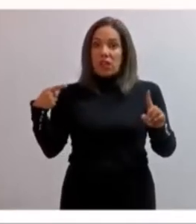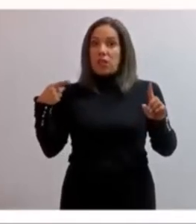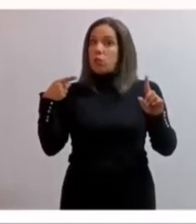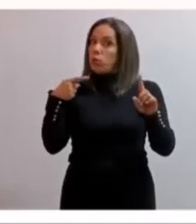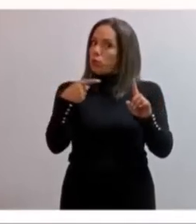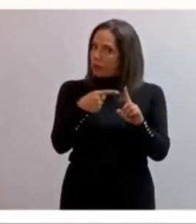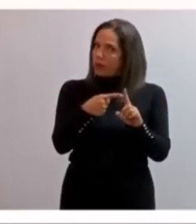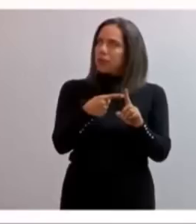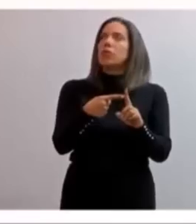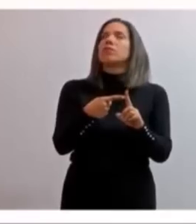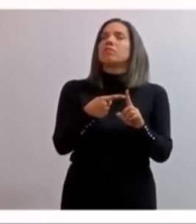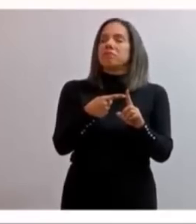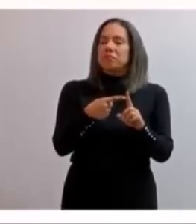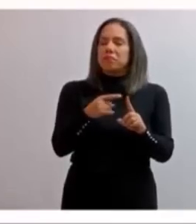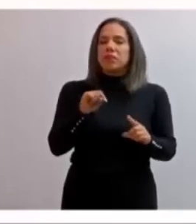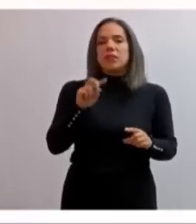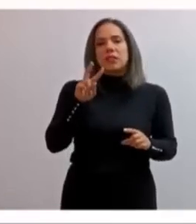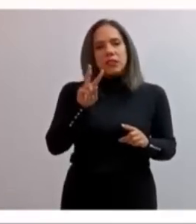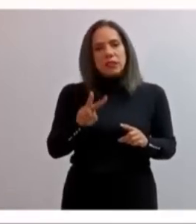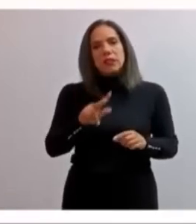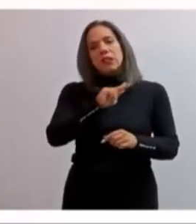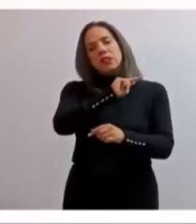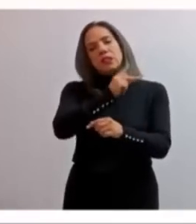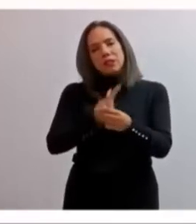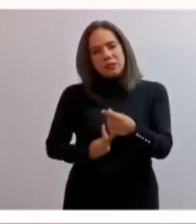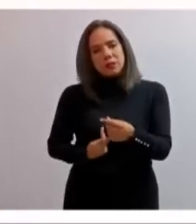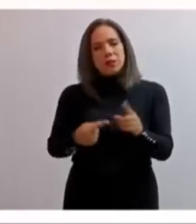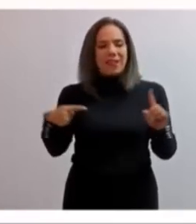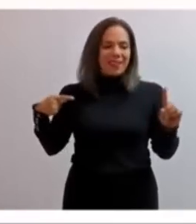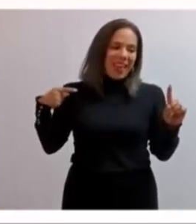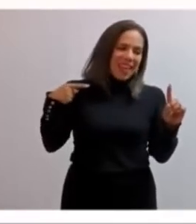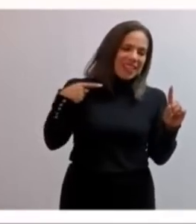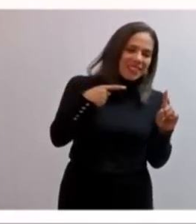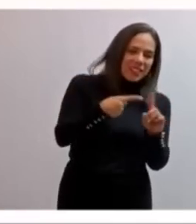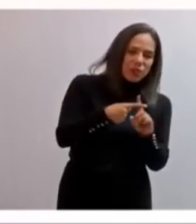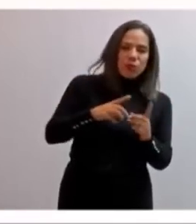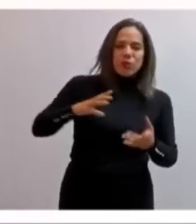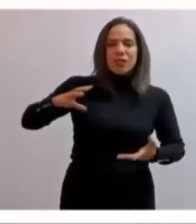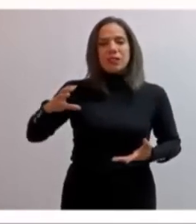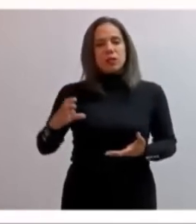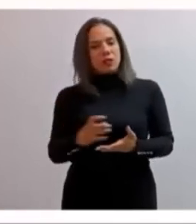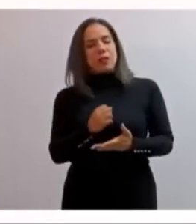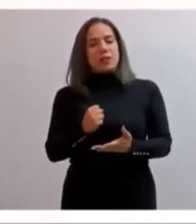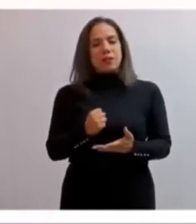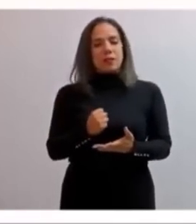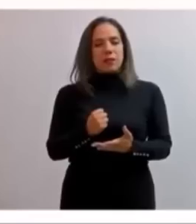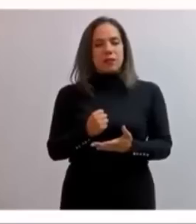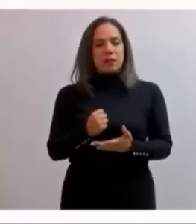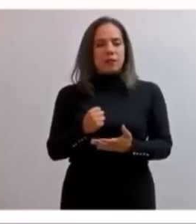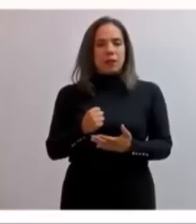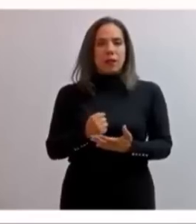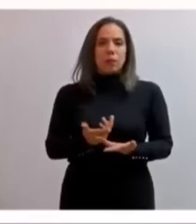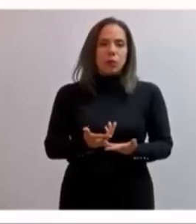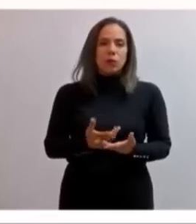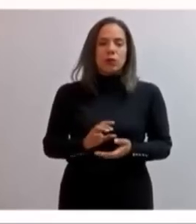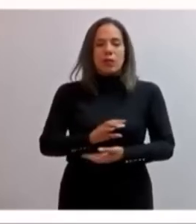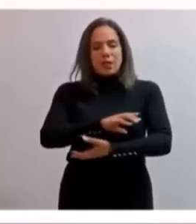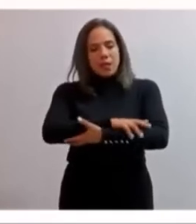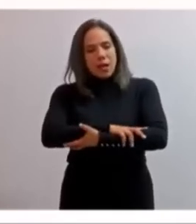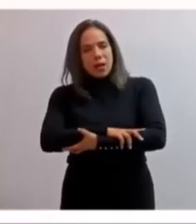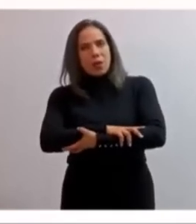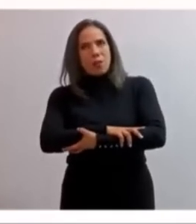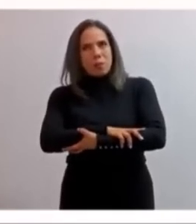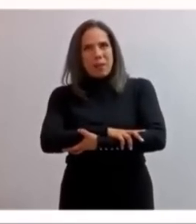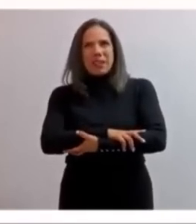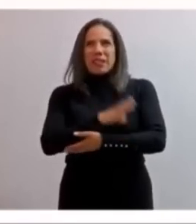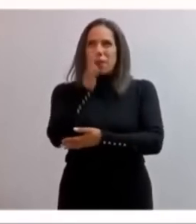tenemos todavía en el plan de estudios, que es un reto que no logramos resolver completamente en los